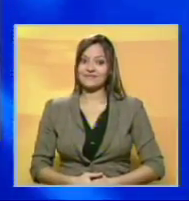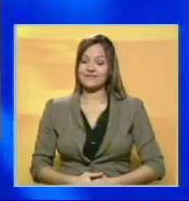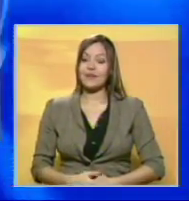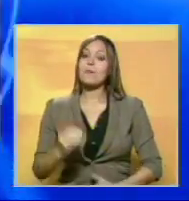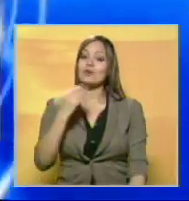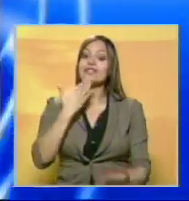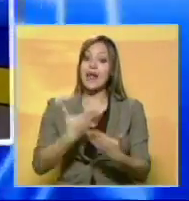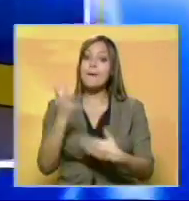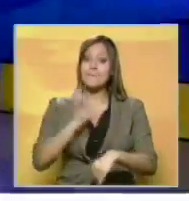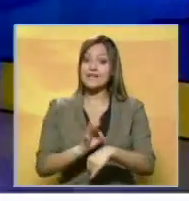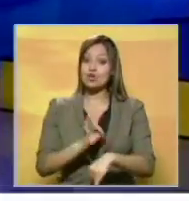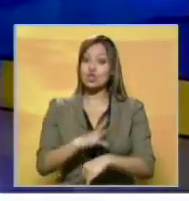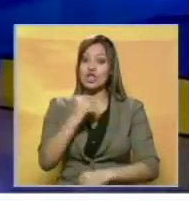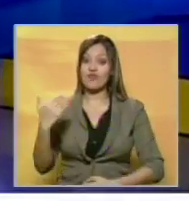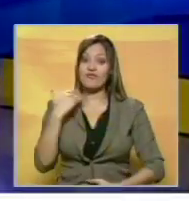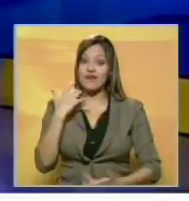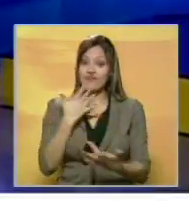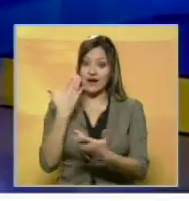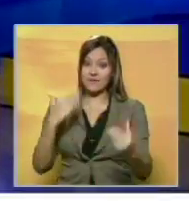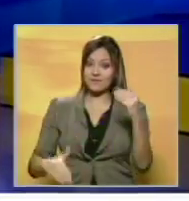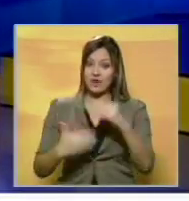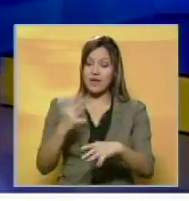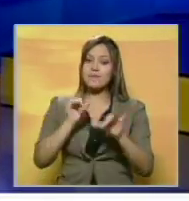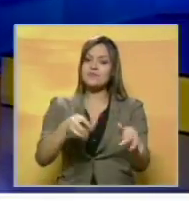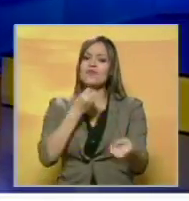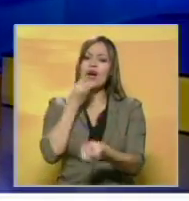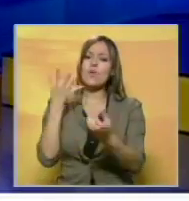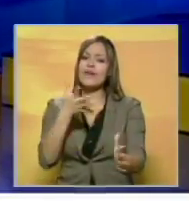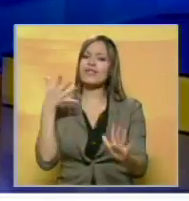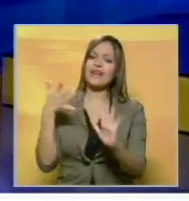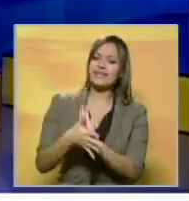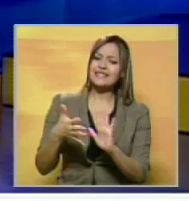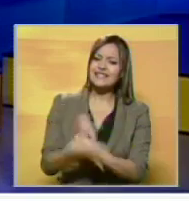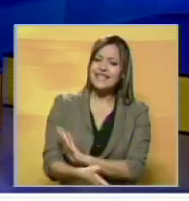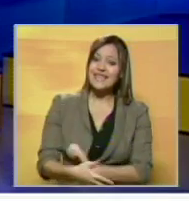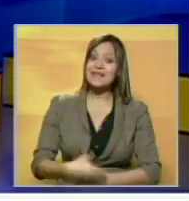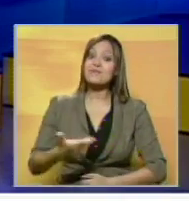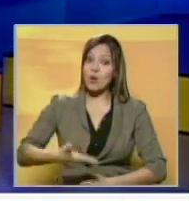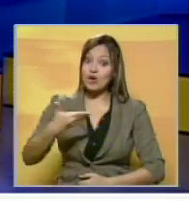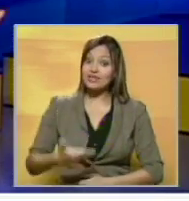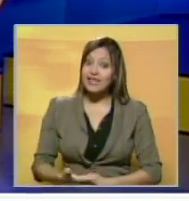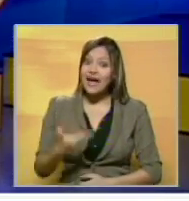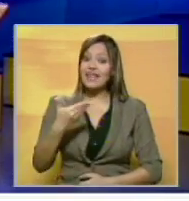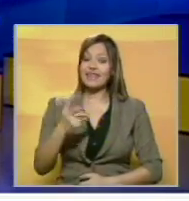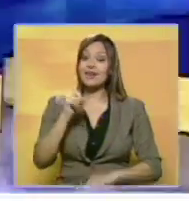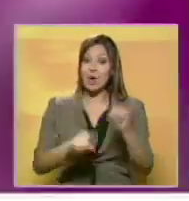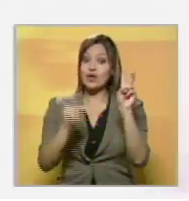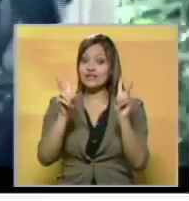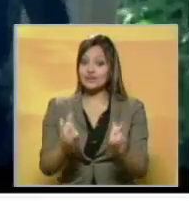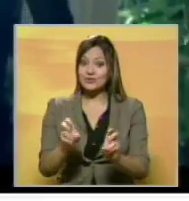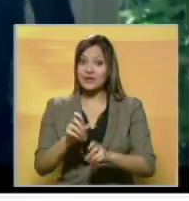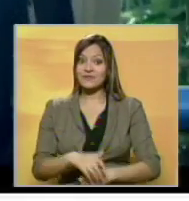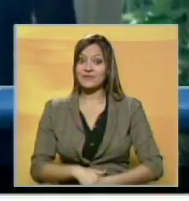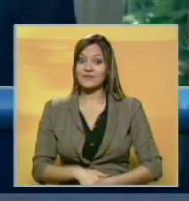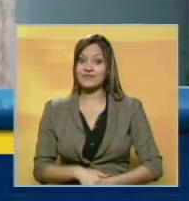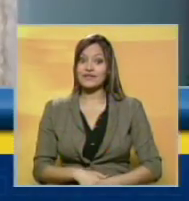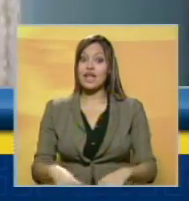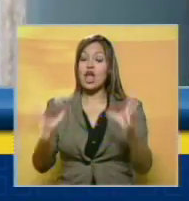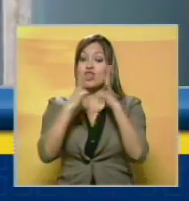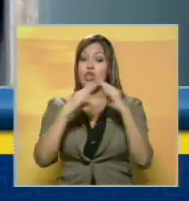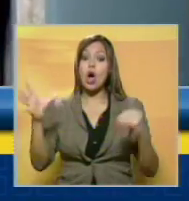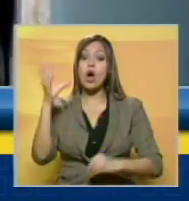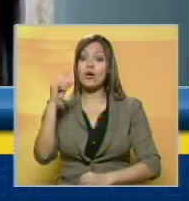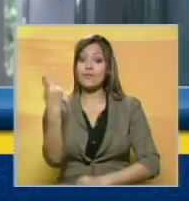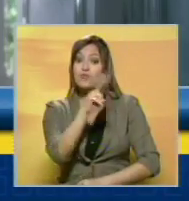Muchísimas gracias. En minutos no pueden perderse estrenos y estrellas porque les tenemos en las noticias más relevantes del espectáculo. 2 de las mujeres